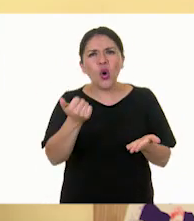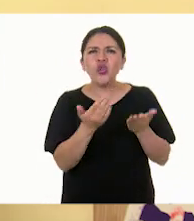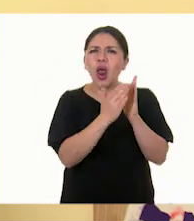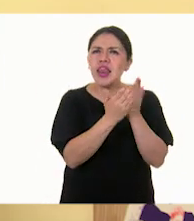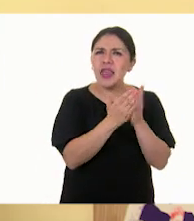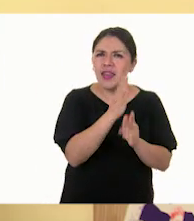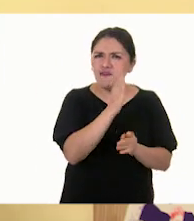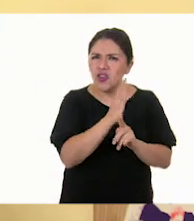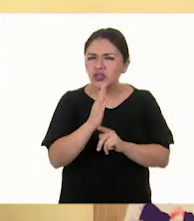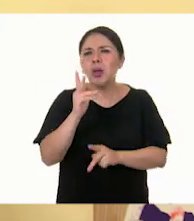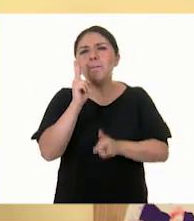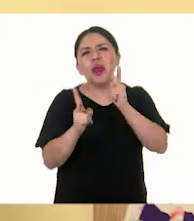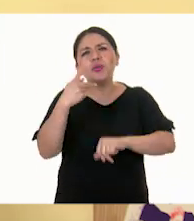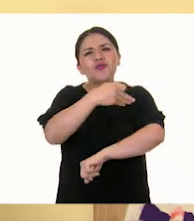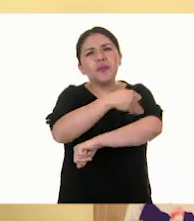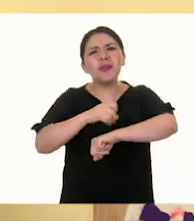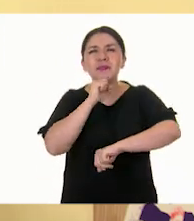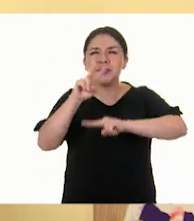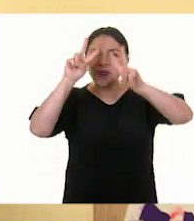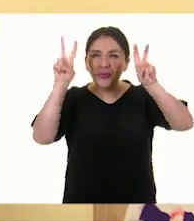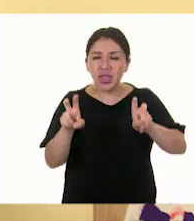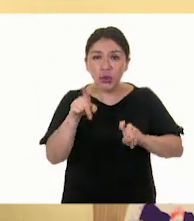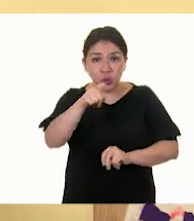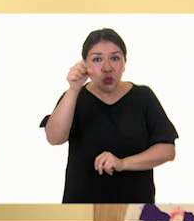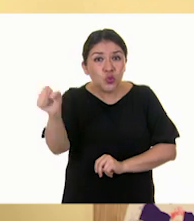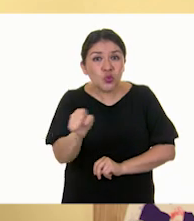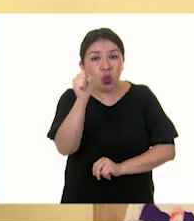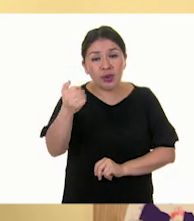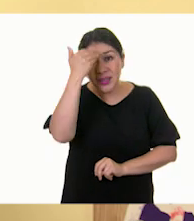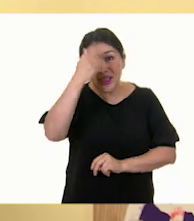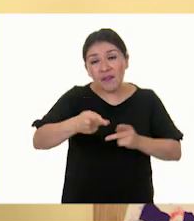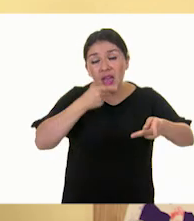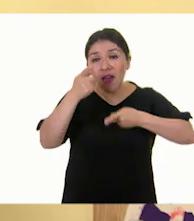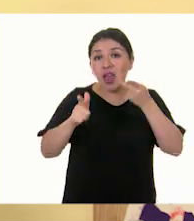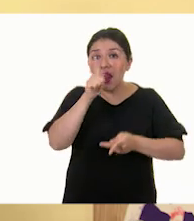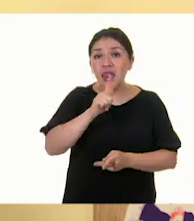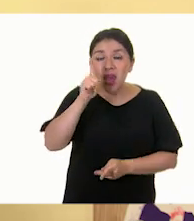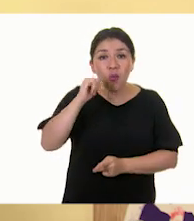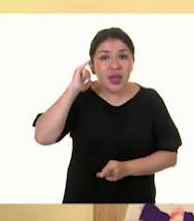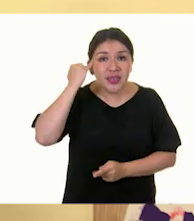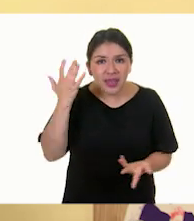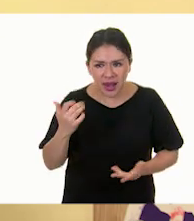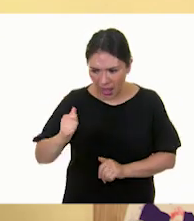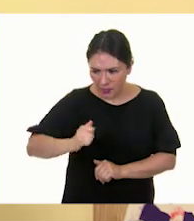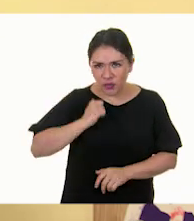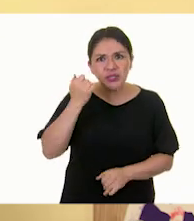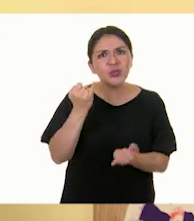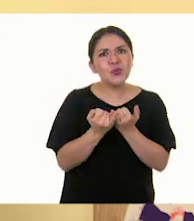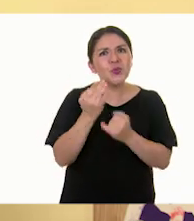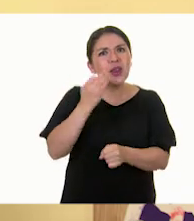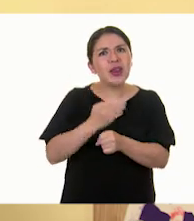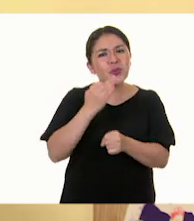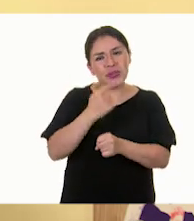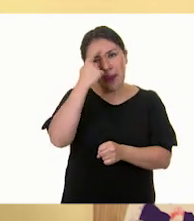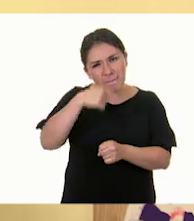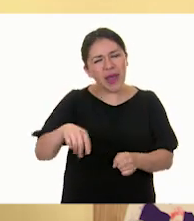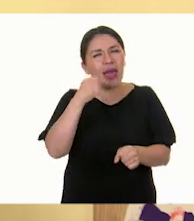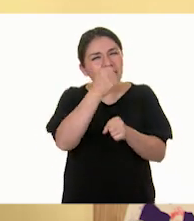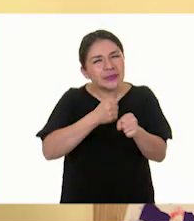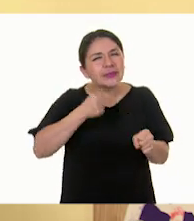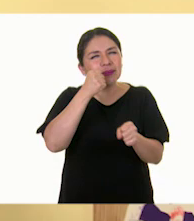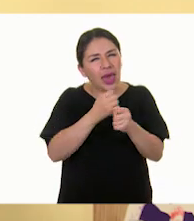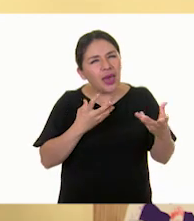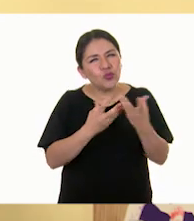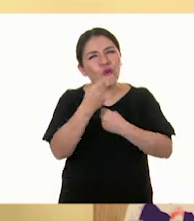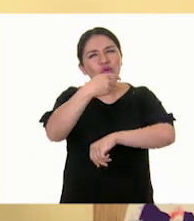libros y comenta el tema de hoy con tu familia. Si tienes la fortuna de hablar una lengua indígena, aprovecha también este momento para